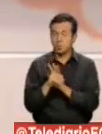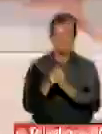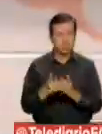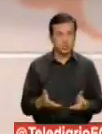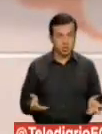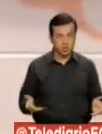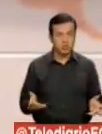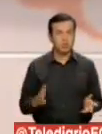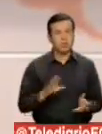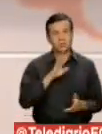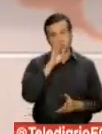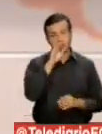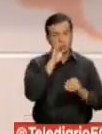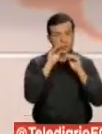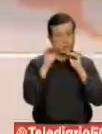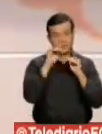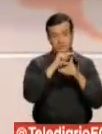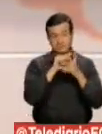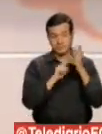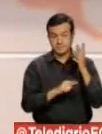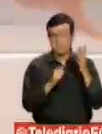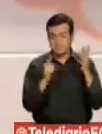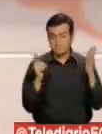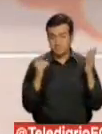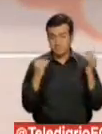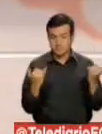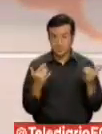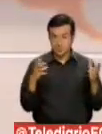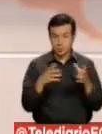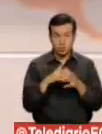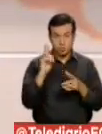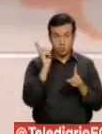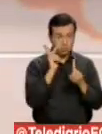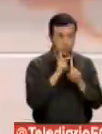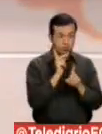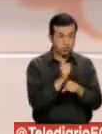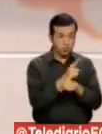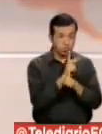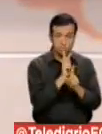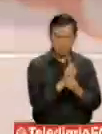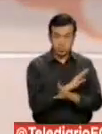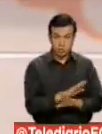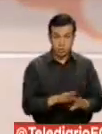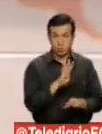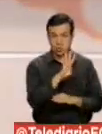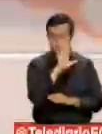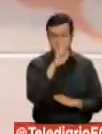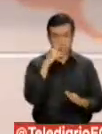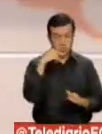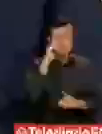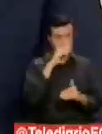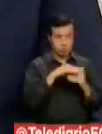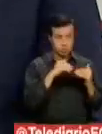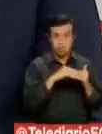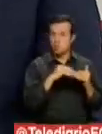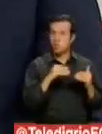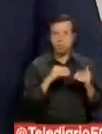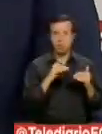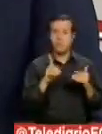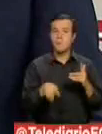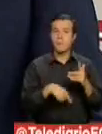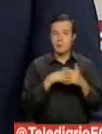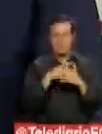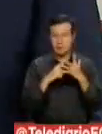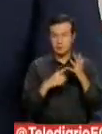Por eso yo siempre hablo de varios frentes. Aquí no solamente son los helicópteros DRUF, que valieron 45 millones de dólares. ¿Hay elementos hoy,